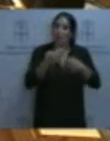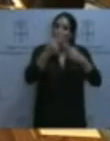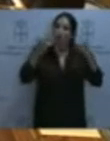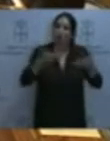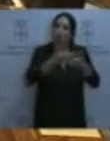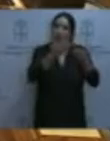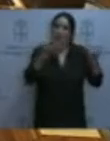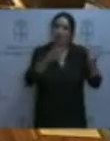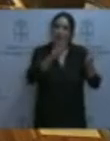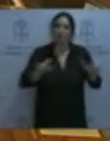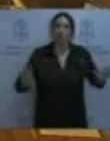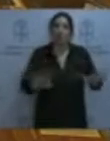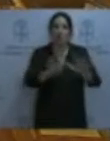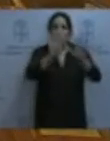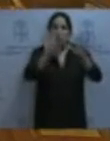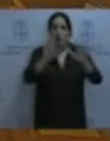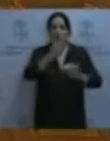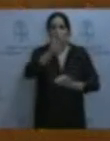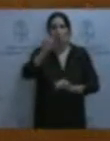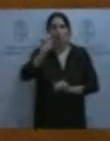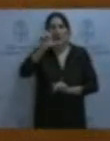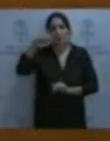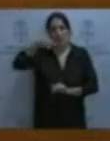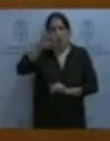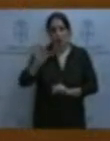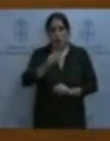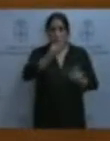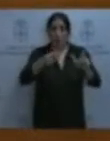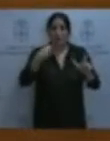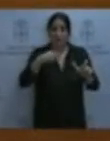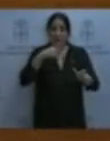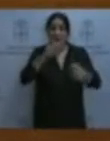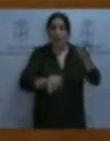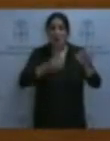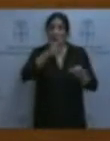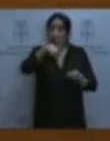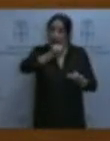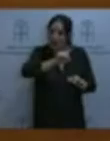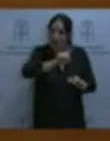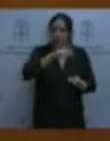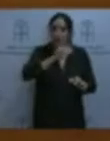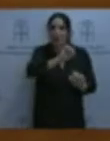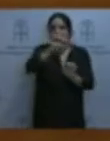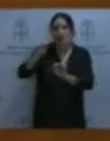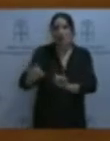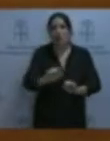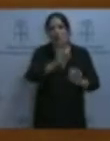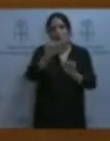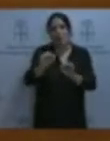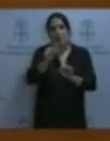del Jovellanos, las 9 personas que en este mismo momento están siendo juzgadas por defender los derechos humanos del pueblo